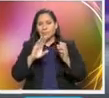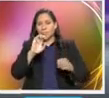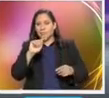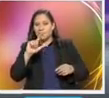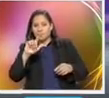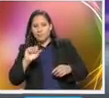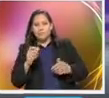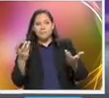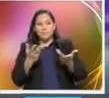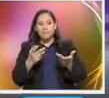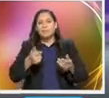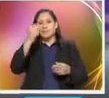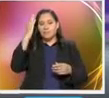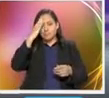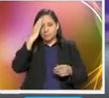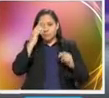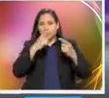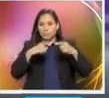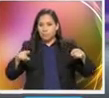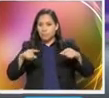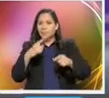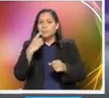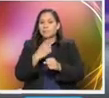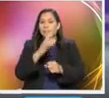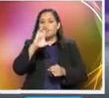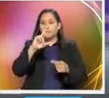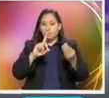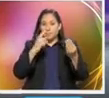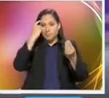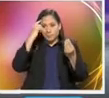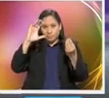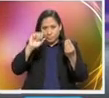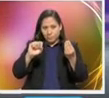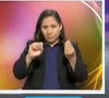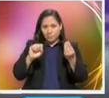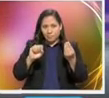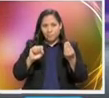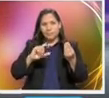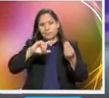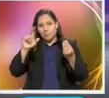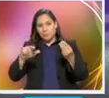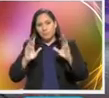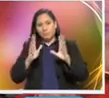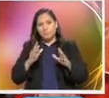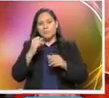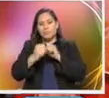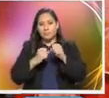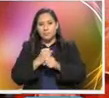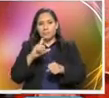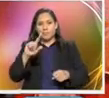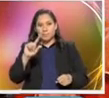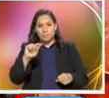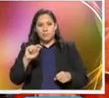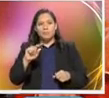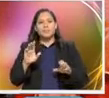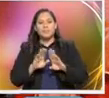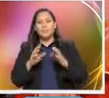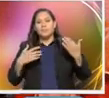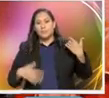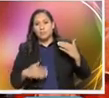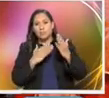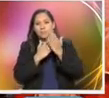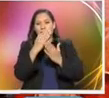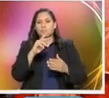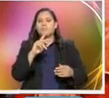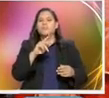como pioneros en la música, el primer disco conceptual que le dicen, ¿no? Que después, bueno, ya sobre todo en los 70s con el rock progresivo, pues Pink